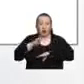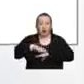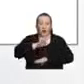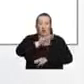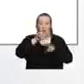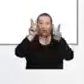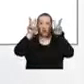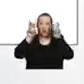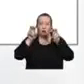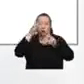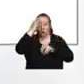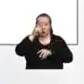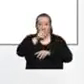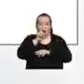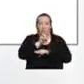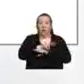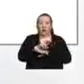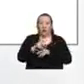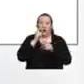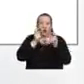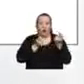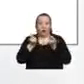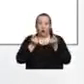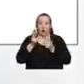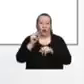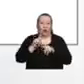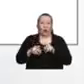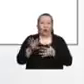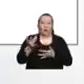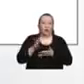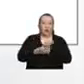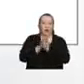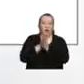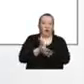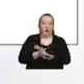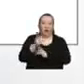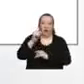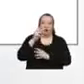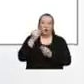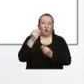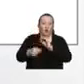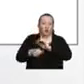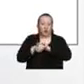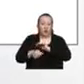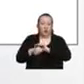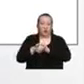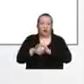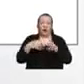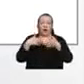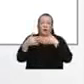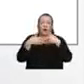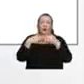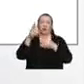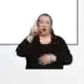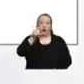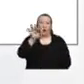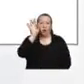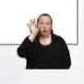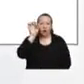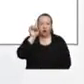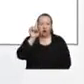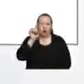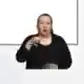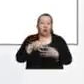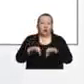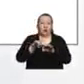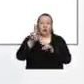saben la fiscalía contraloría sólo se puede parar nada y este el apunte del aire que sólo panamá este tipo tiene empresas